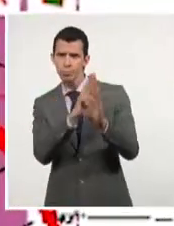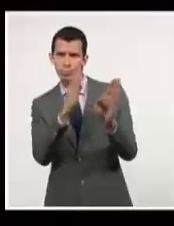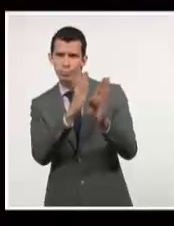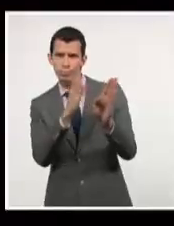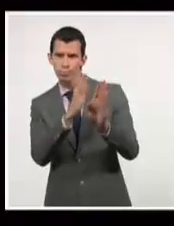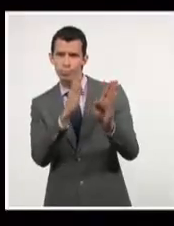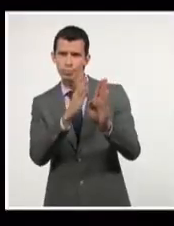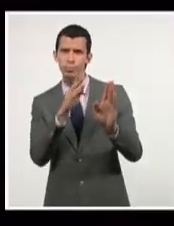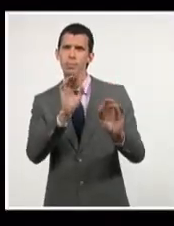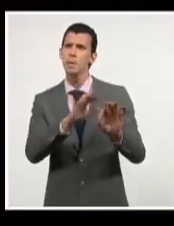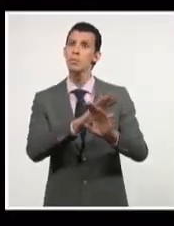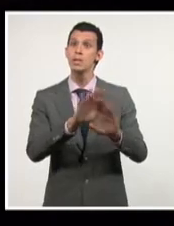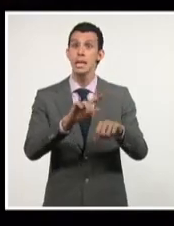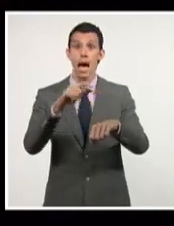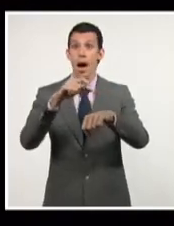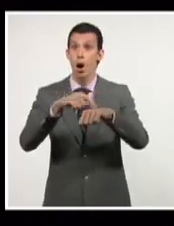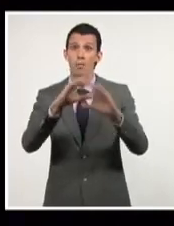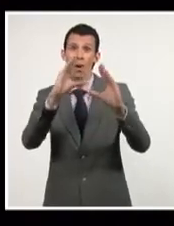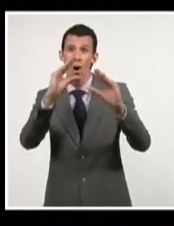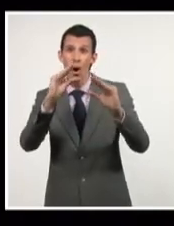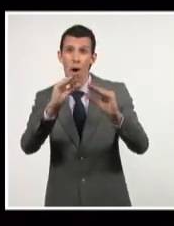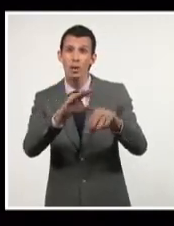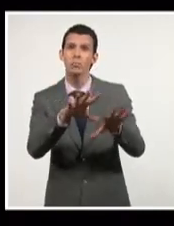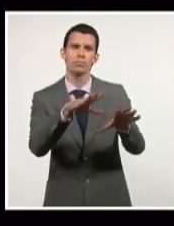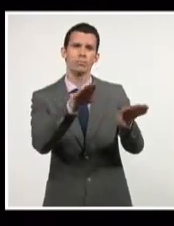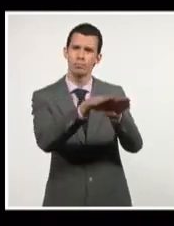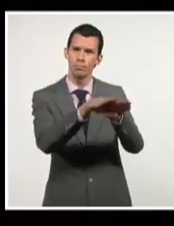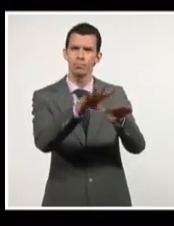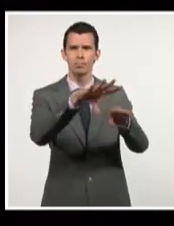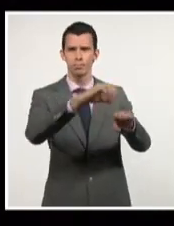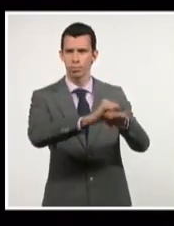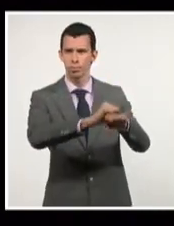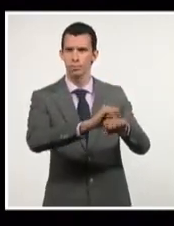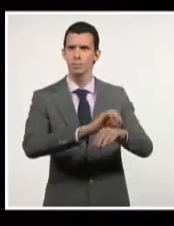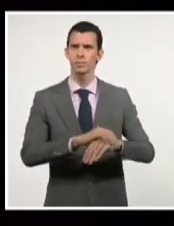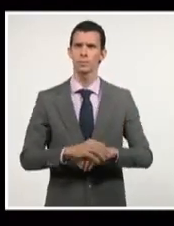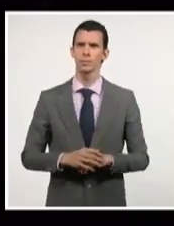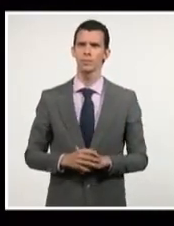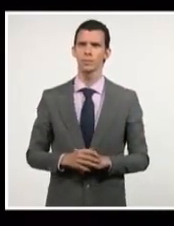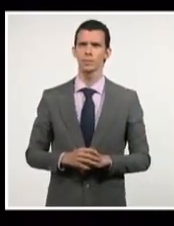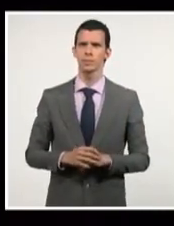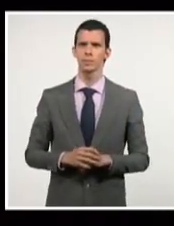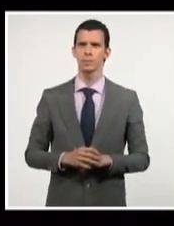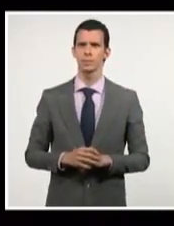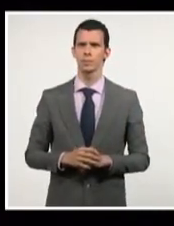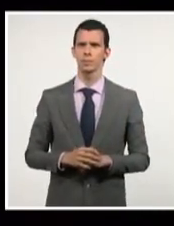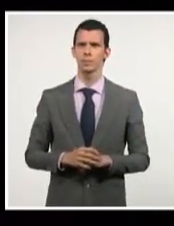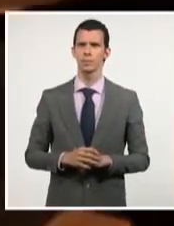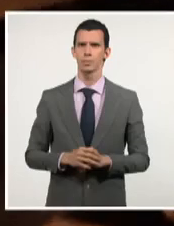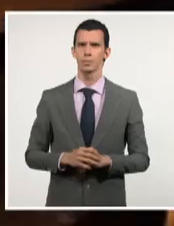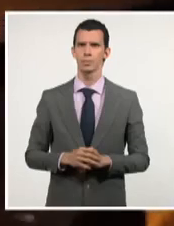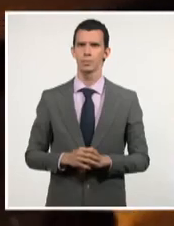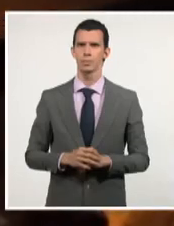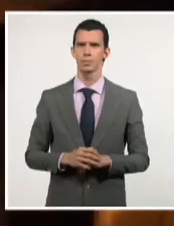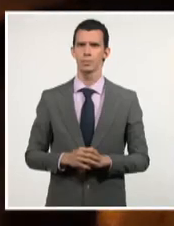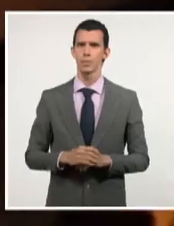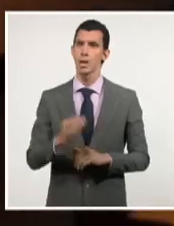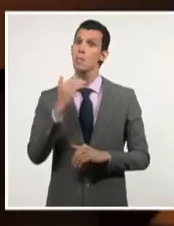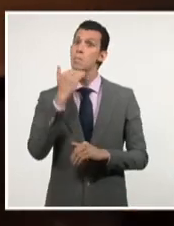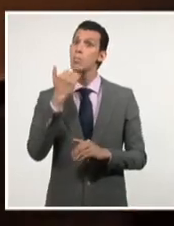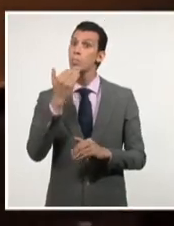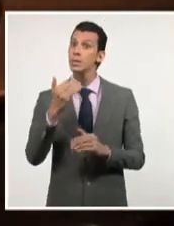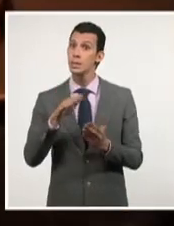oriental. Al detectar su presencia, unidades de superficie de Santiago de Cuba y Guantánamo fueron designadas para